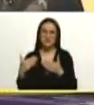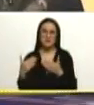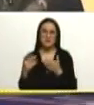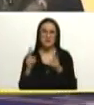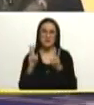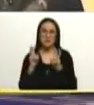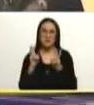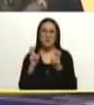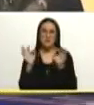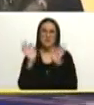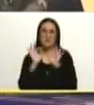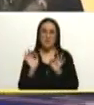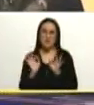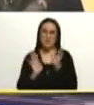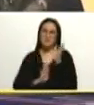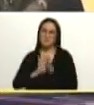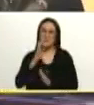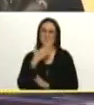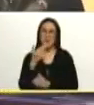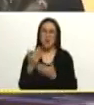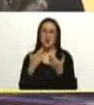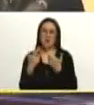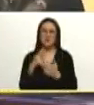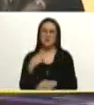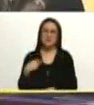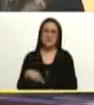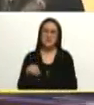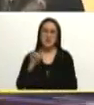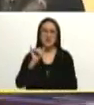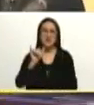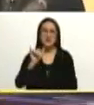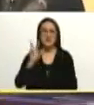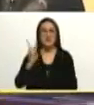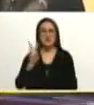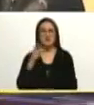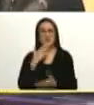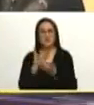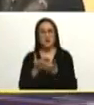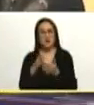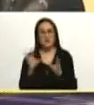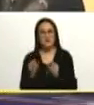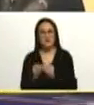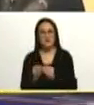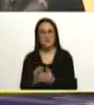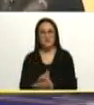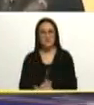una nueva etapa esplendorosa de las relaciones China-Venezuela. Muchas gracias, presidente.